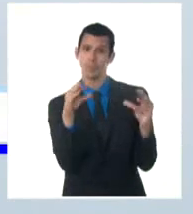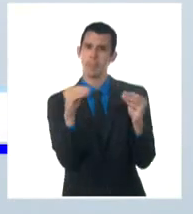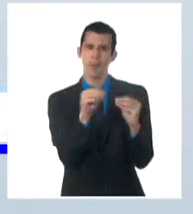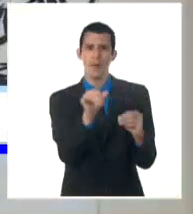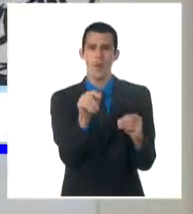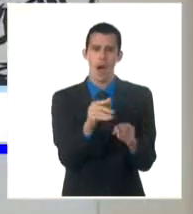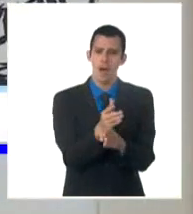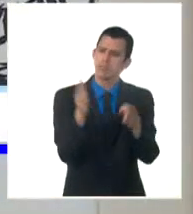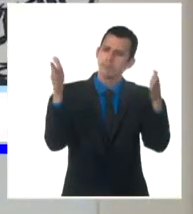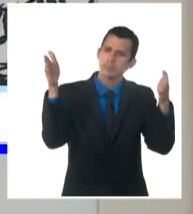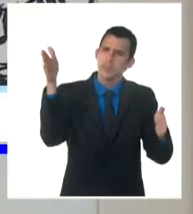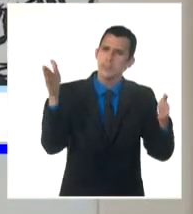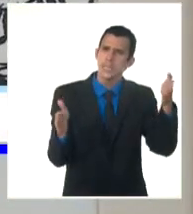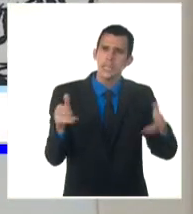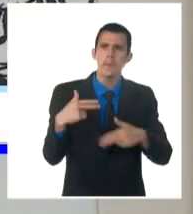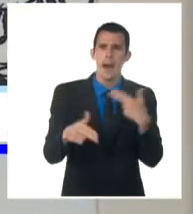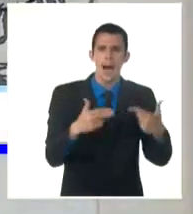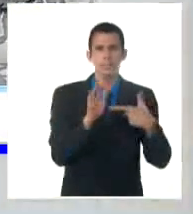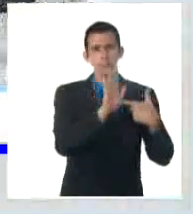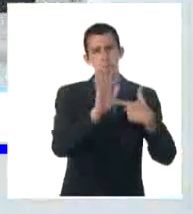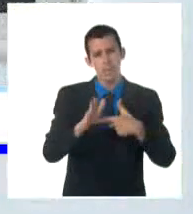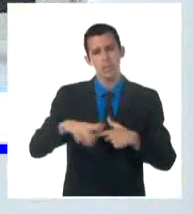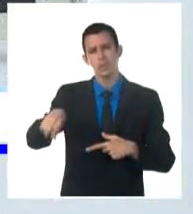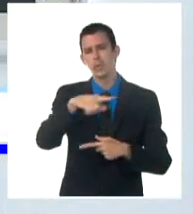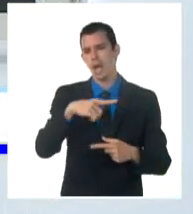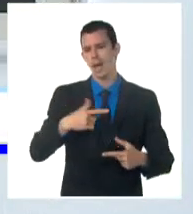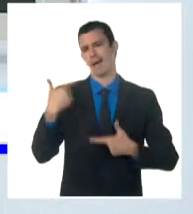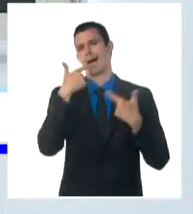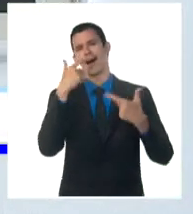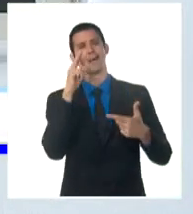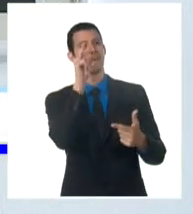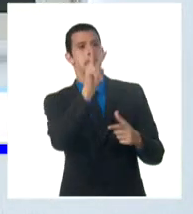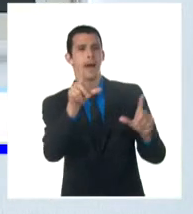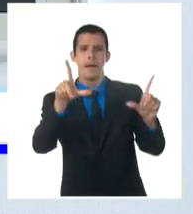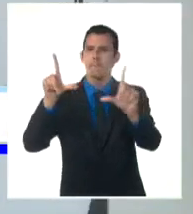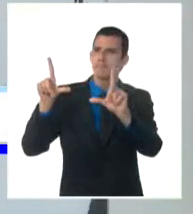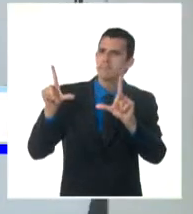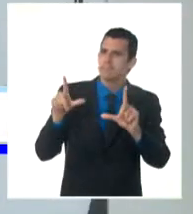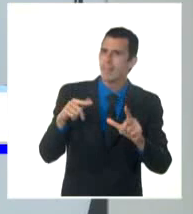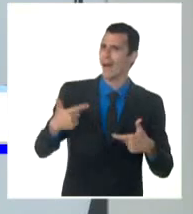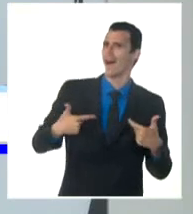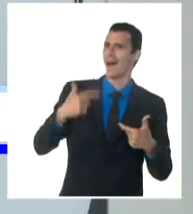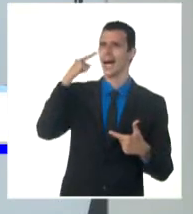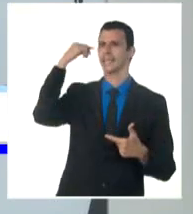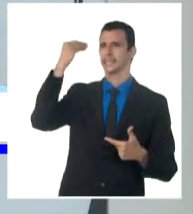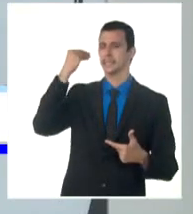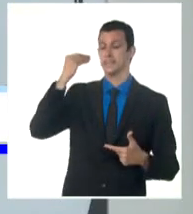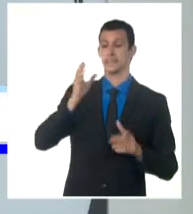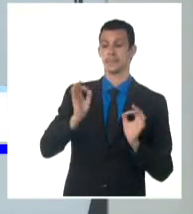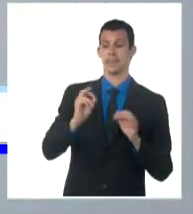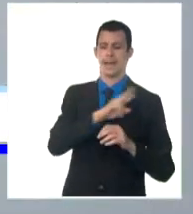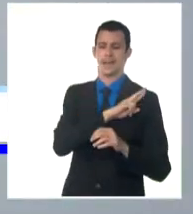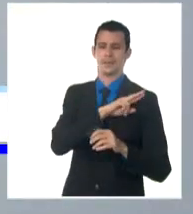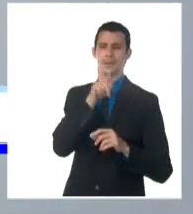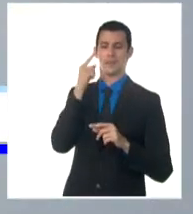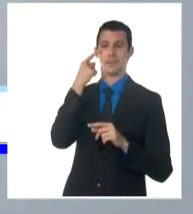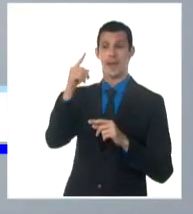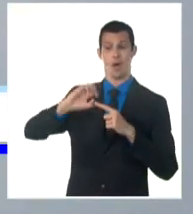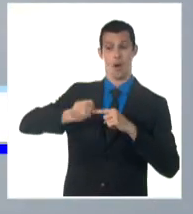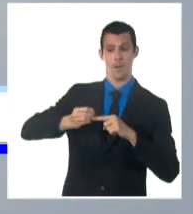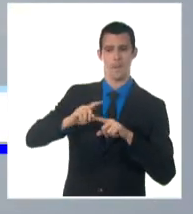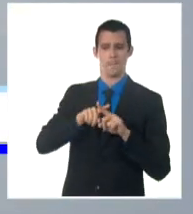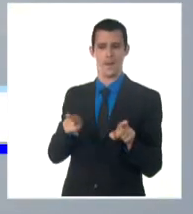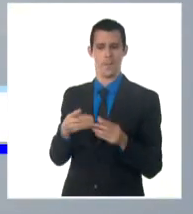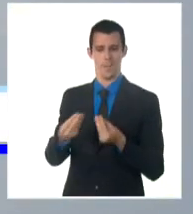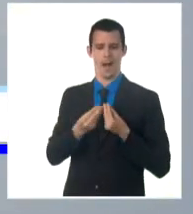Esta exposición es para reírse, pensar o viceversa. En las 30 cartulinas hay de todo tipo de humor: político,